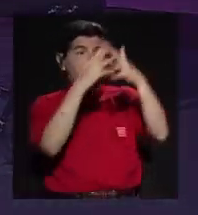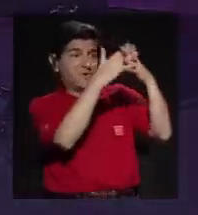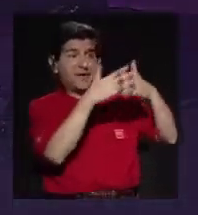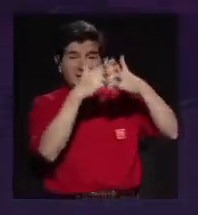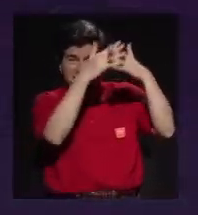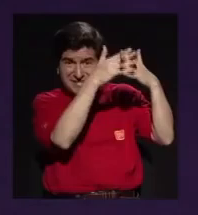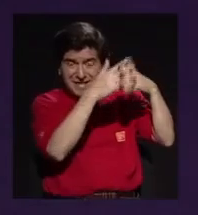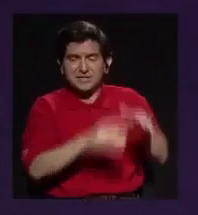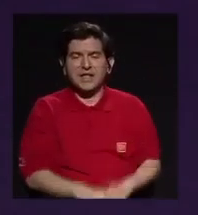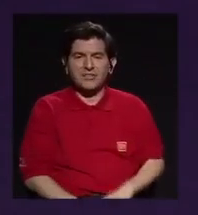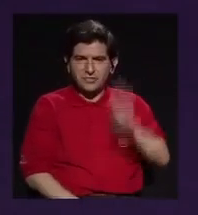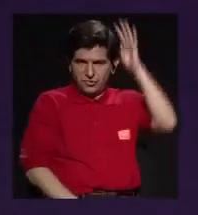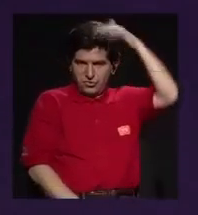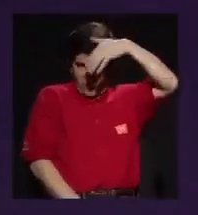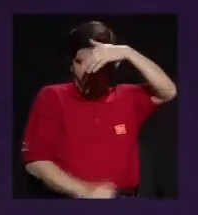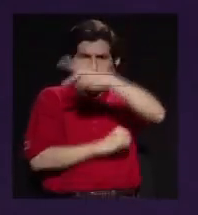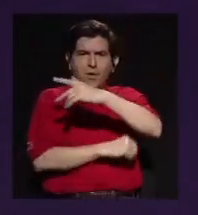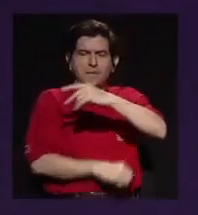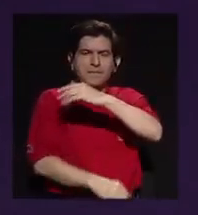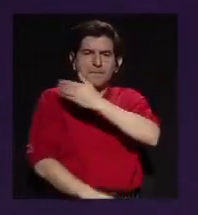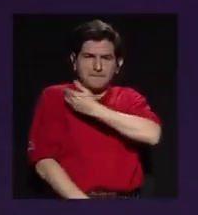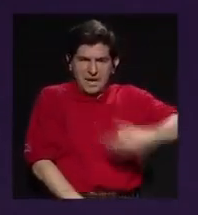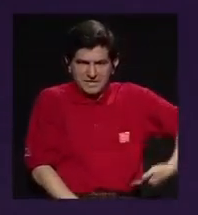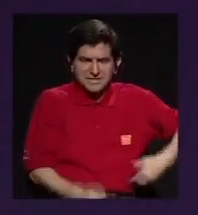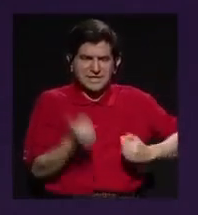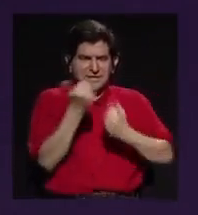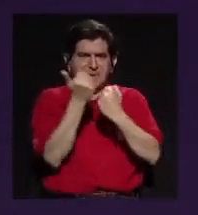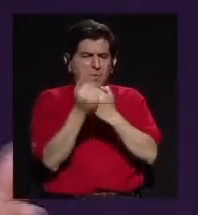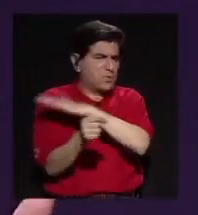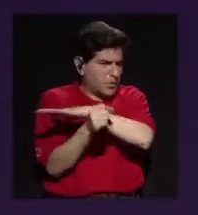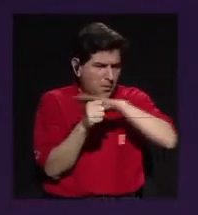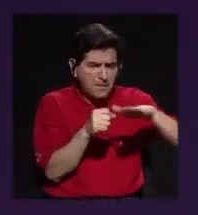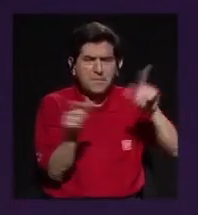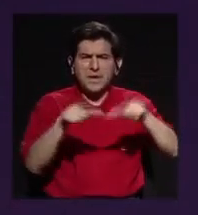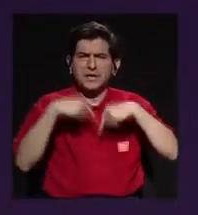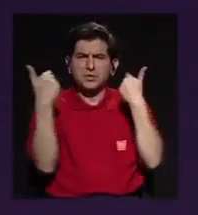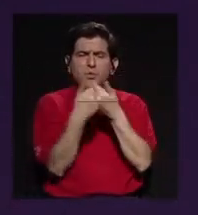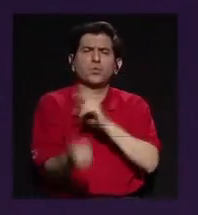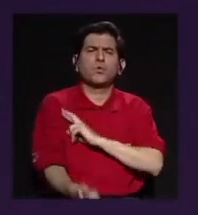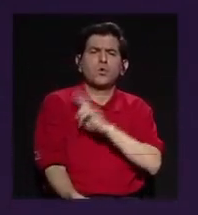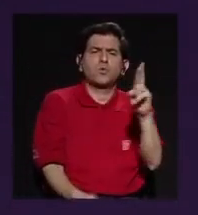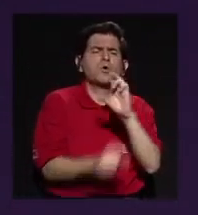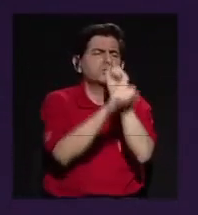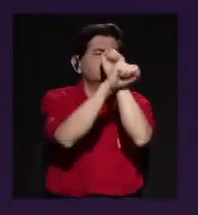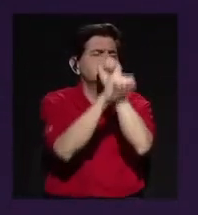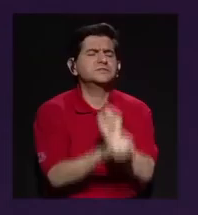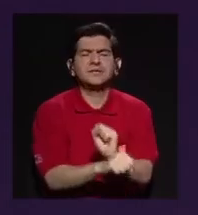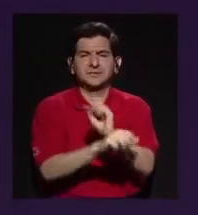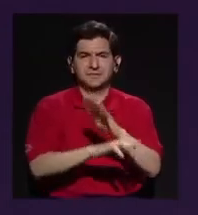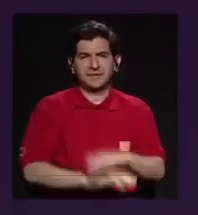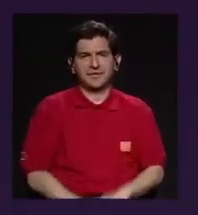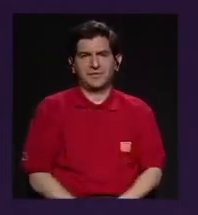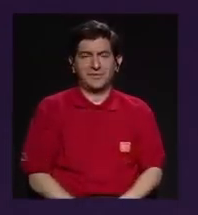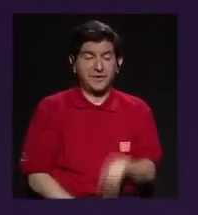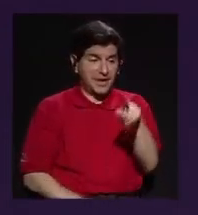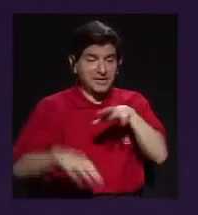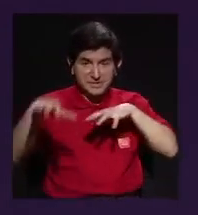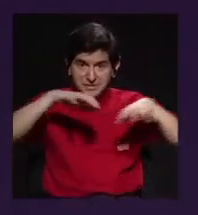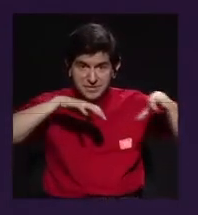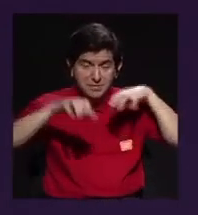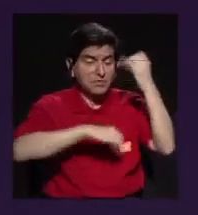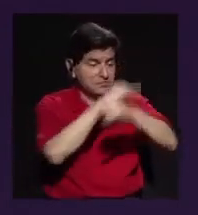Unidos, digamos, Donald Trump es un presidente completamente apoyado, ¿verdad?, por los sectores religiosos más conservadores. Entonces, es un